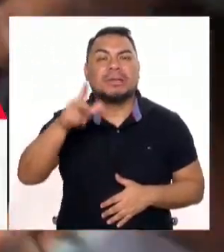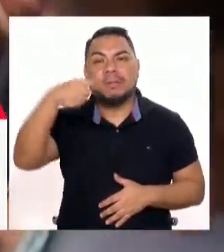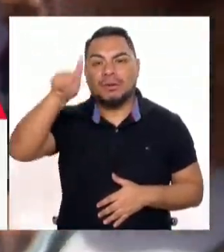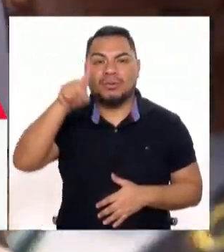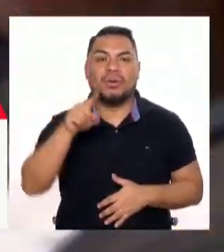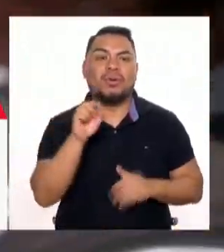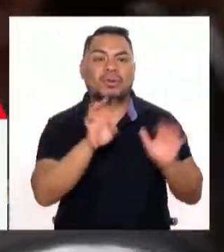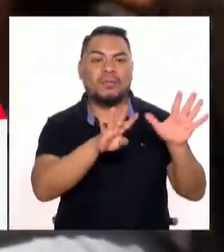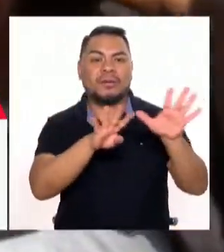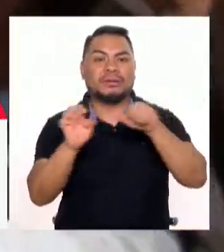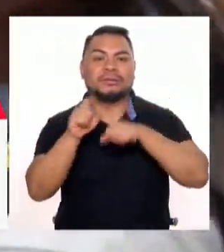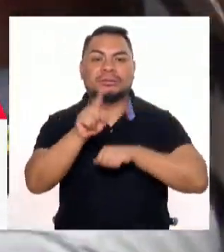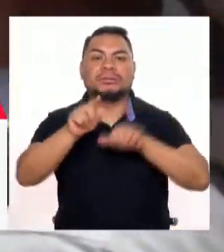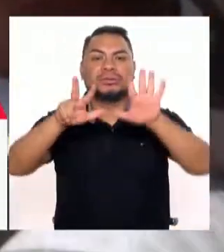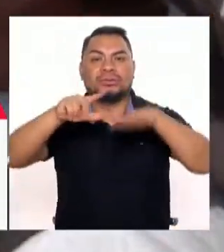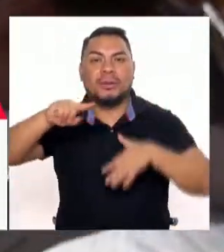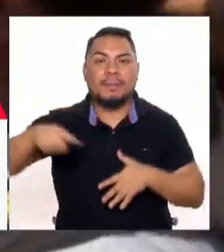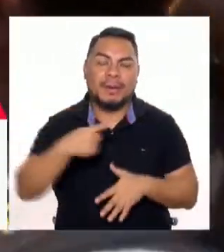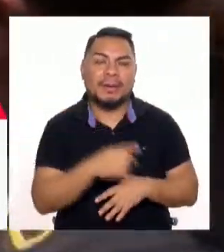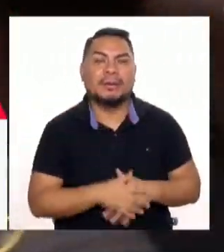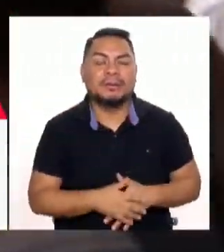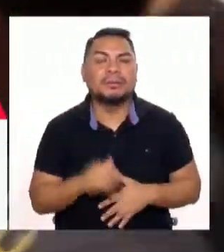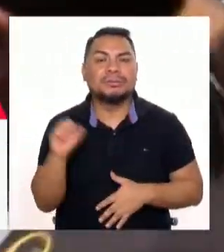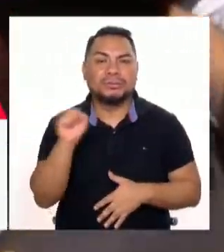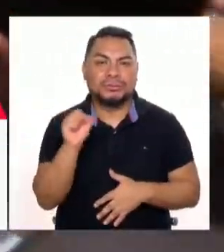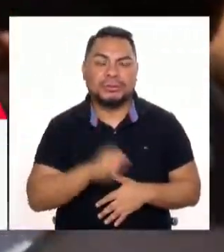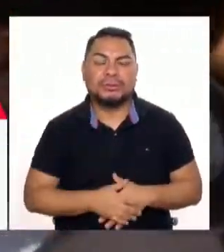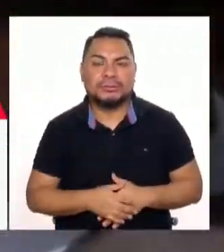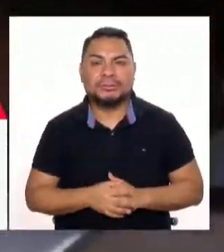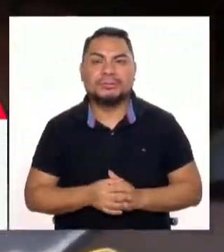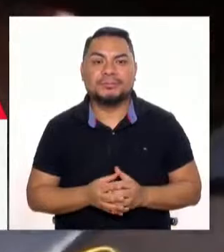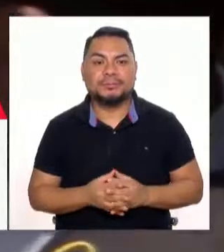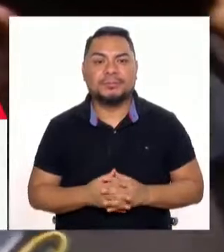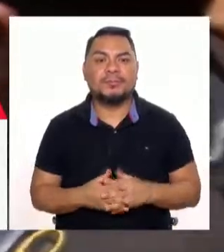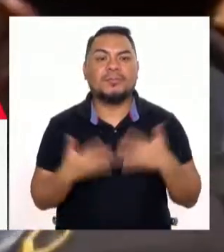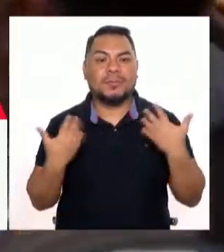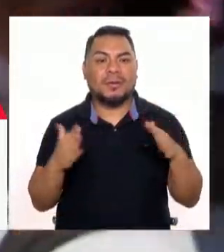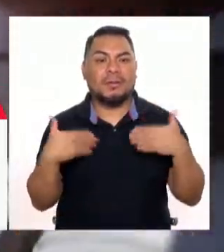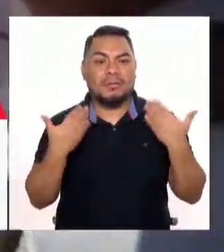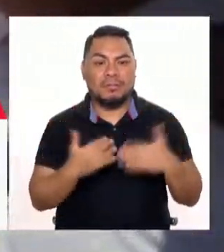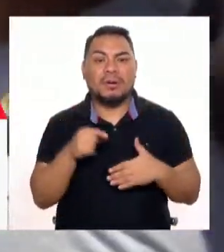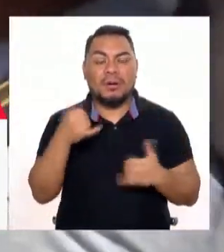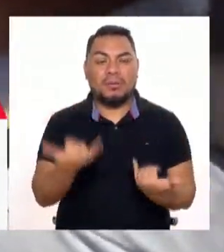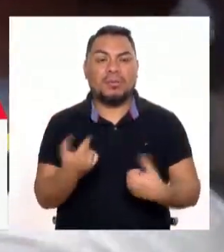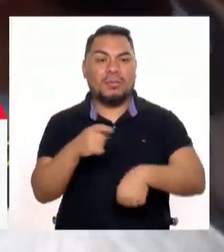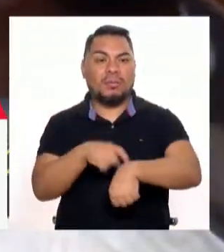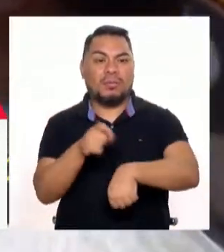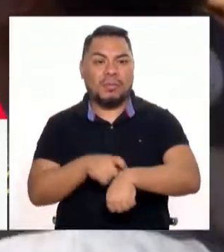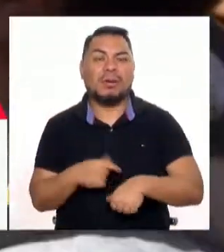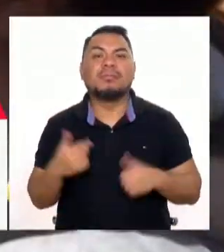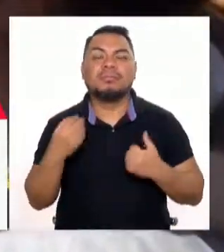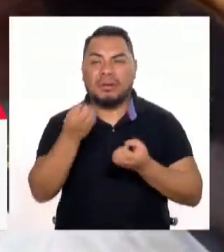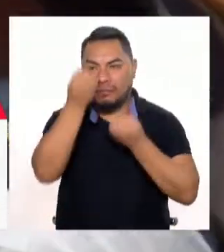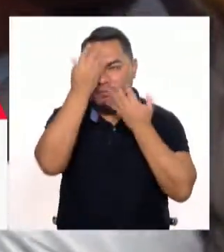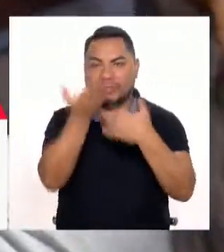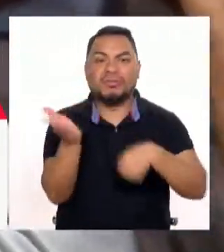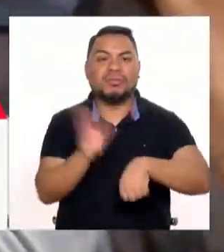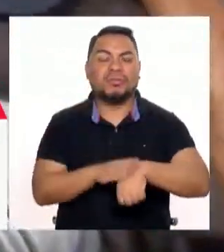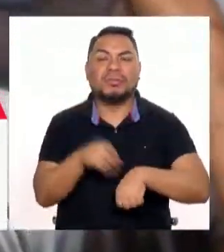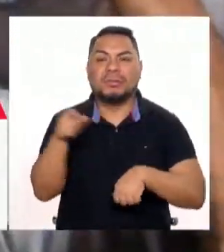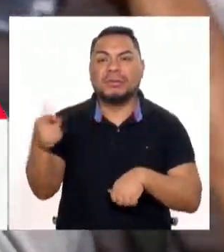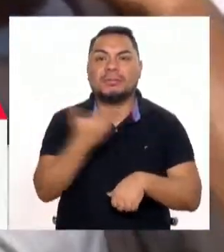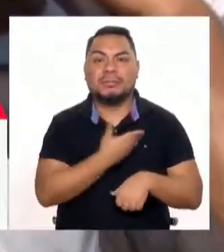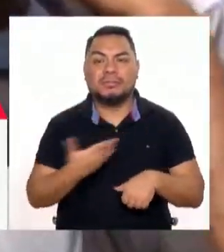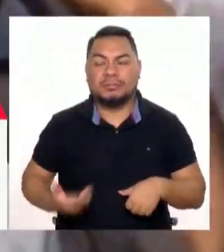novecientos dieciocho mil soles es lo que podemos estos momentos informar sobre la presencia